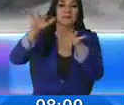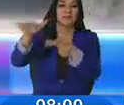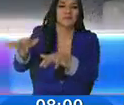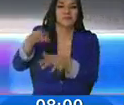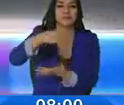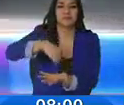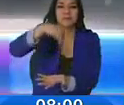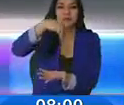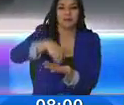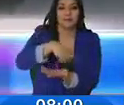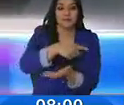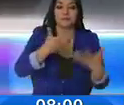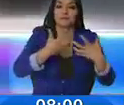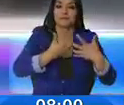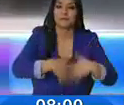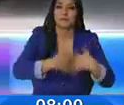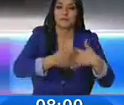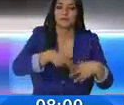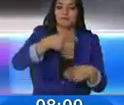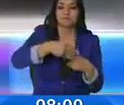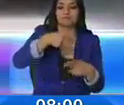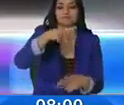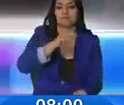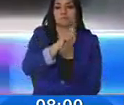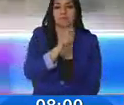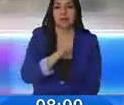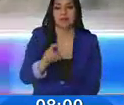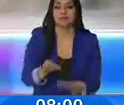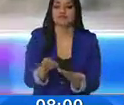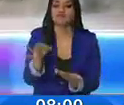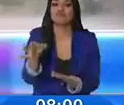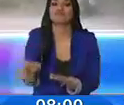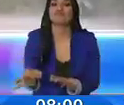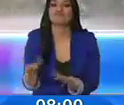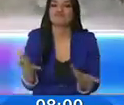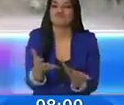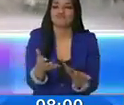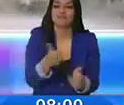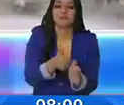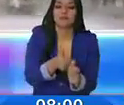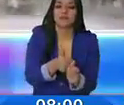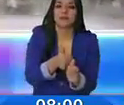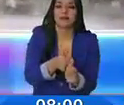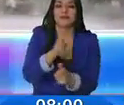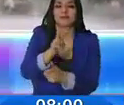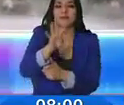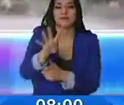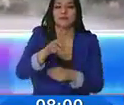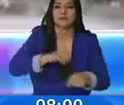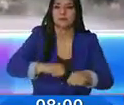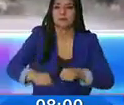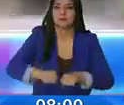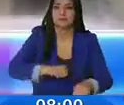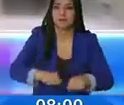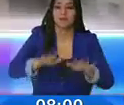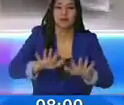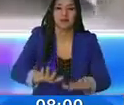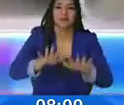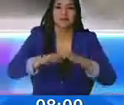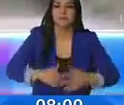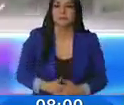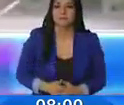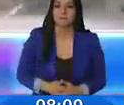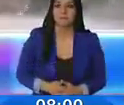la fábrica La Paz, en la comuna Buenavista, a pocos kilómetros del Cantón 24 de Mayo. Su